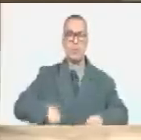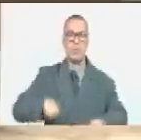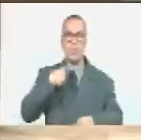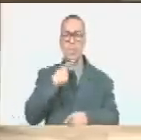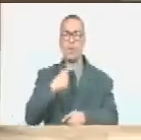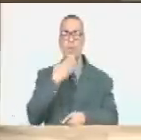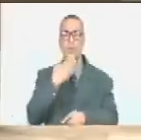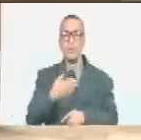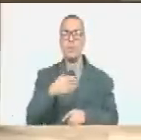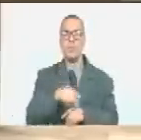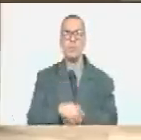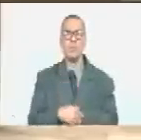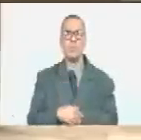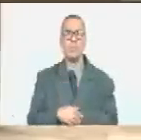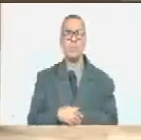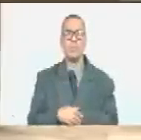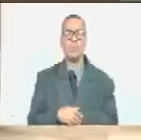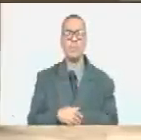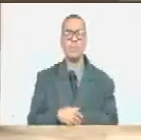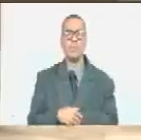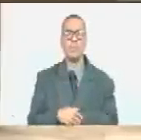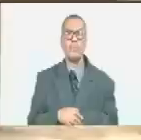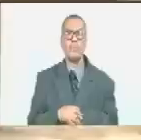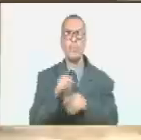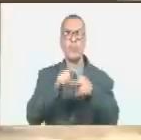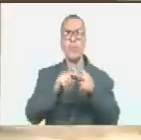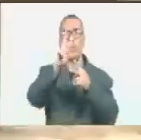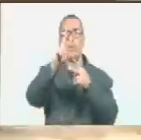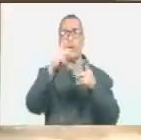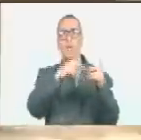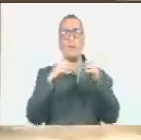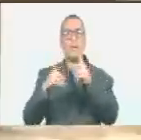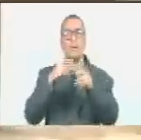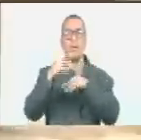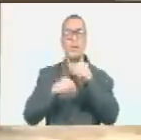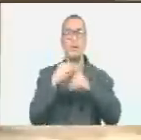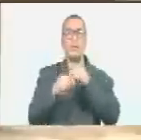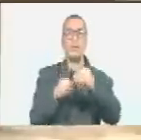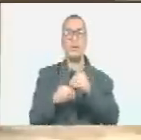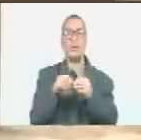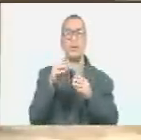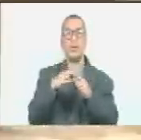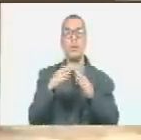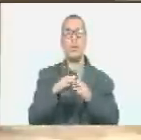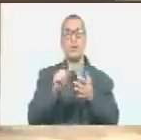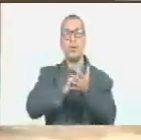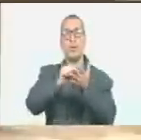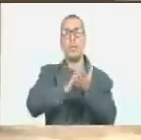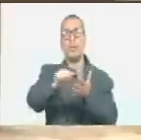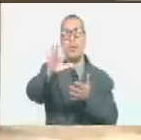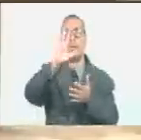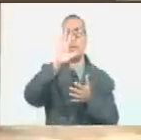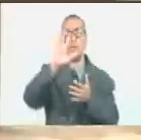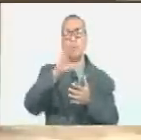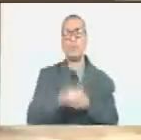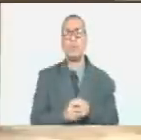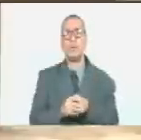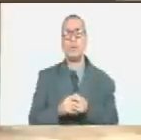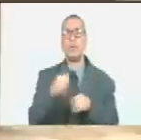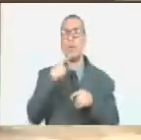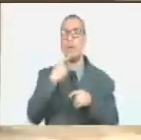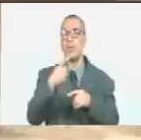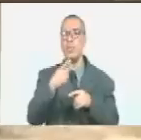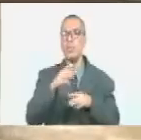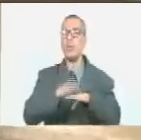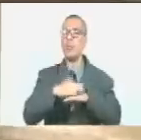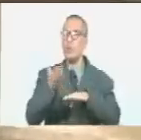solicitar, en el marco de esta segunda discusión, que se ha levantado la sanción al artículo 5. Quiero hacer referencia a la